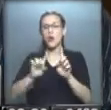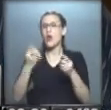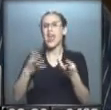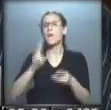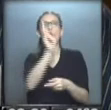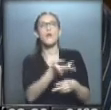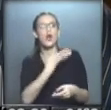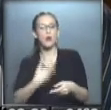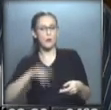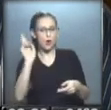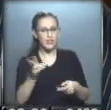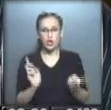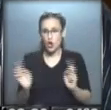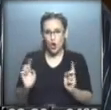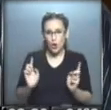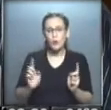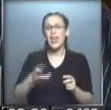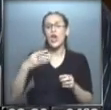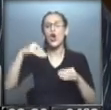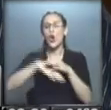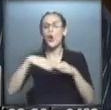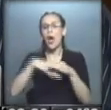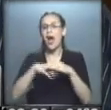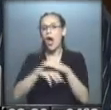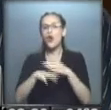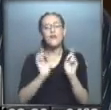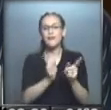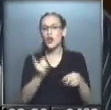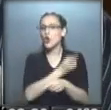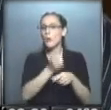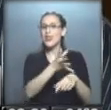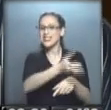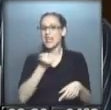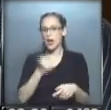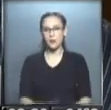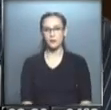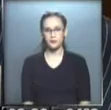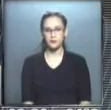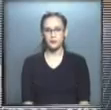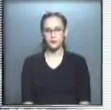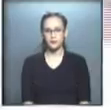dólares, sino porque tenía los ahorros confiscados y no tenía capacidad ni siquiera para tener un plazo fijo en peso.